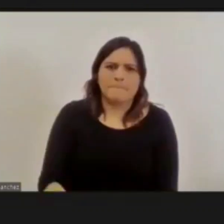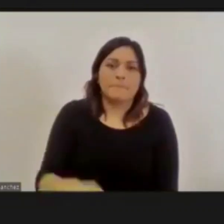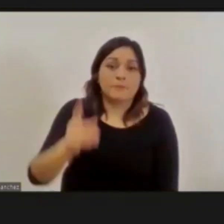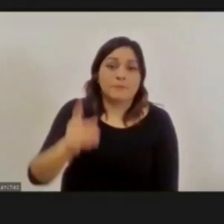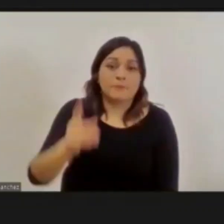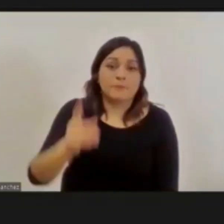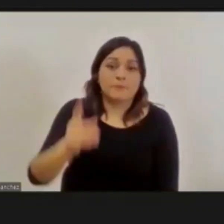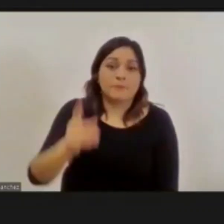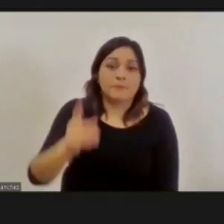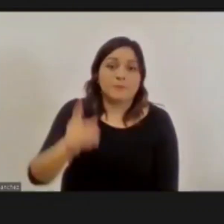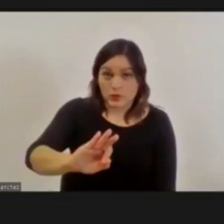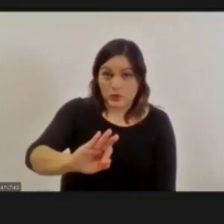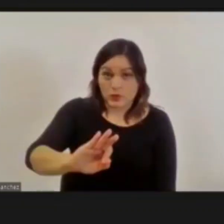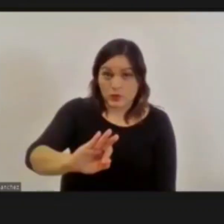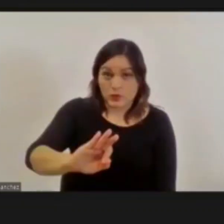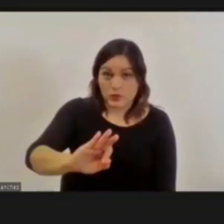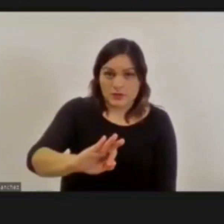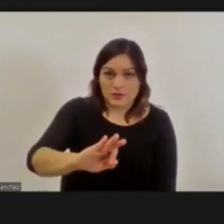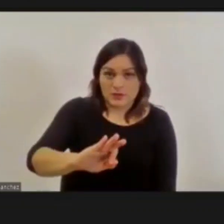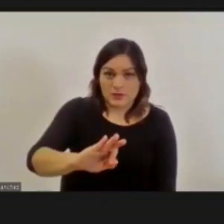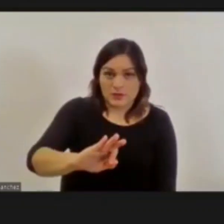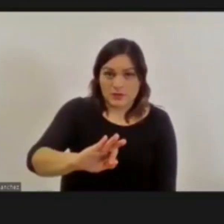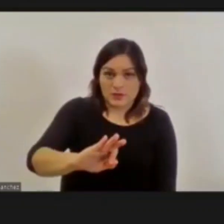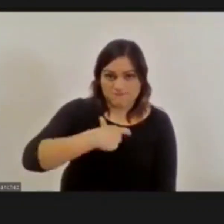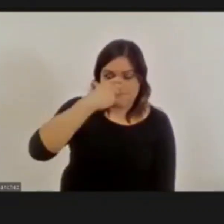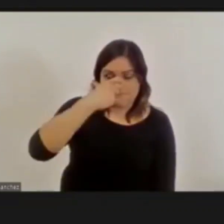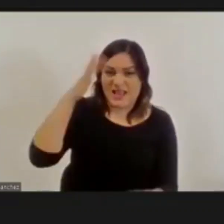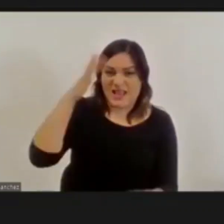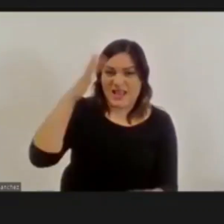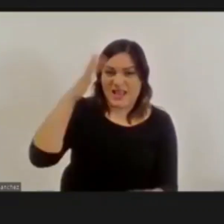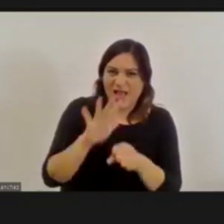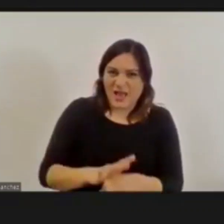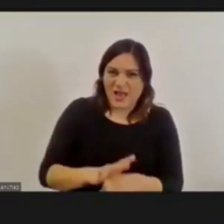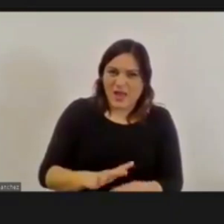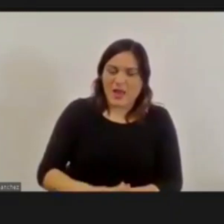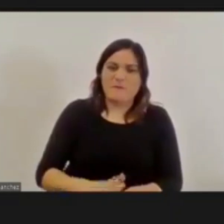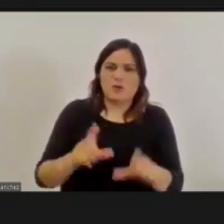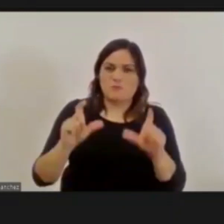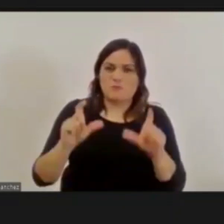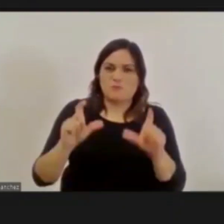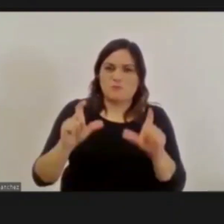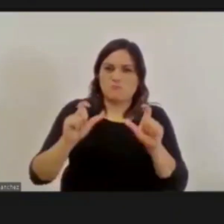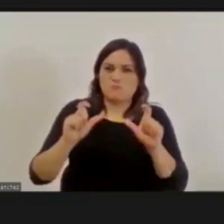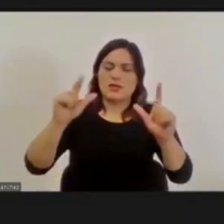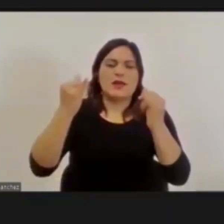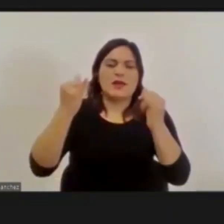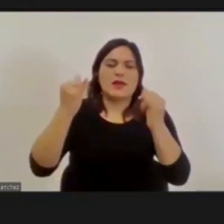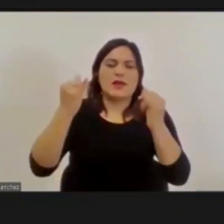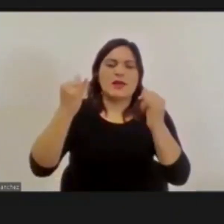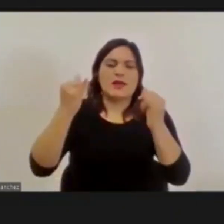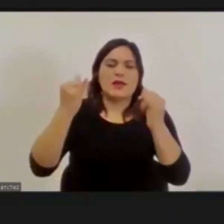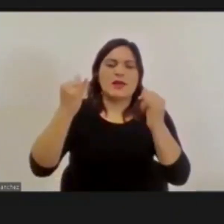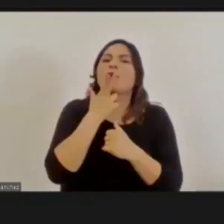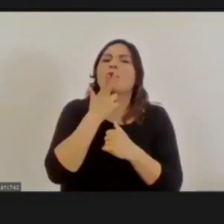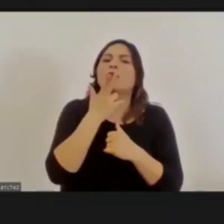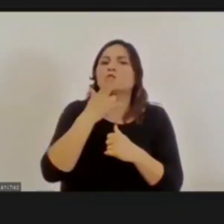personalizarse, pueden hacer sus propios filtros, y es el mismo que se utiliza en los teléfonos celulares.